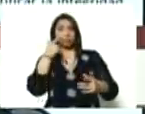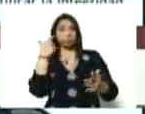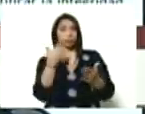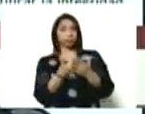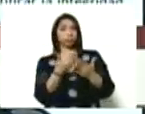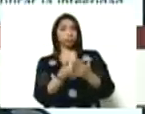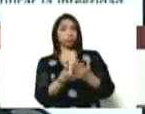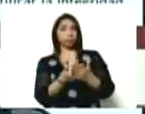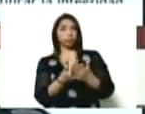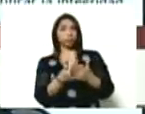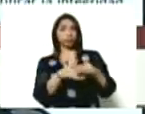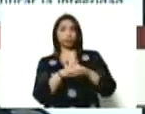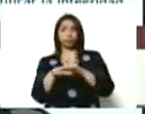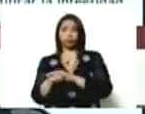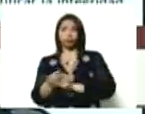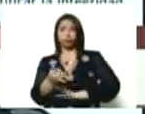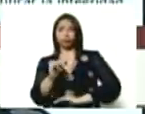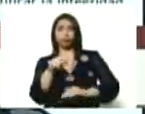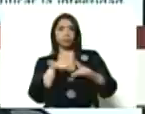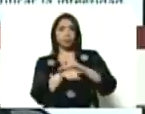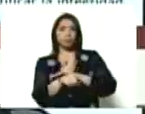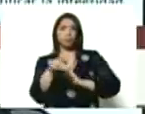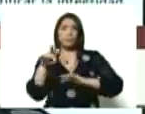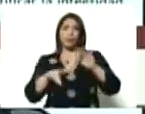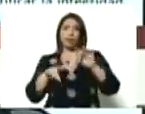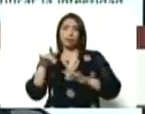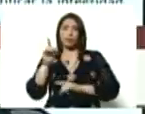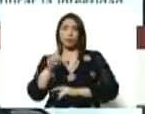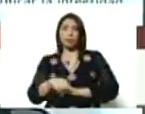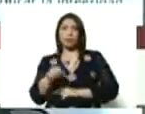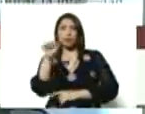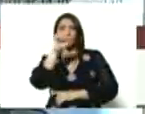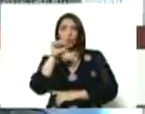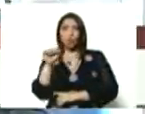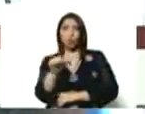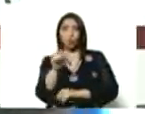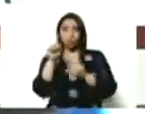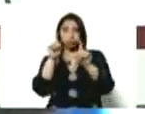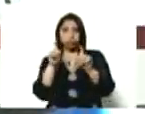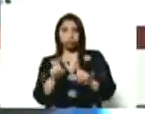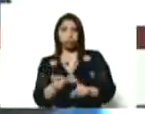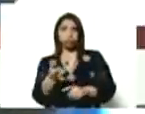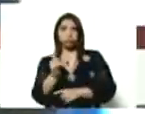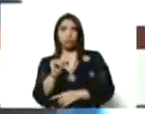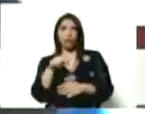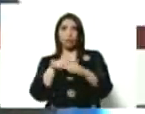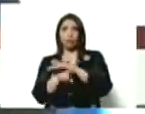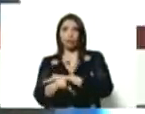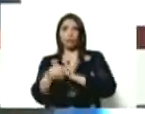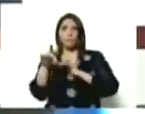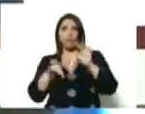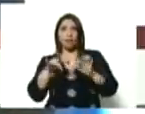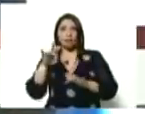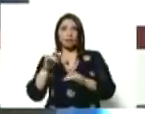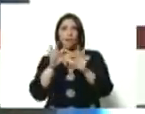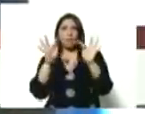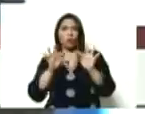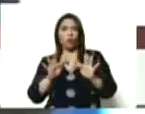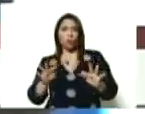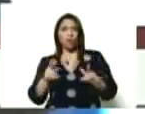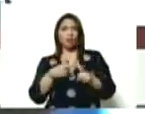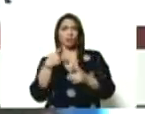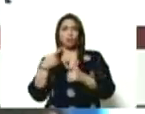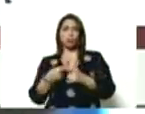que auditaron son los que se están cargando en la máquina, y el software que auditaron es el que se está cargando en la máquina. De manera tal